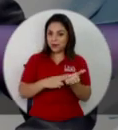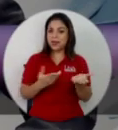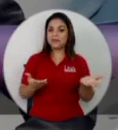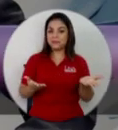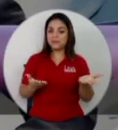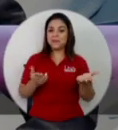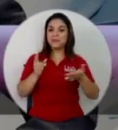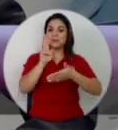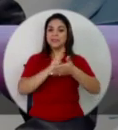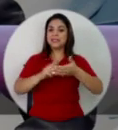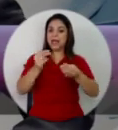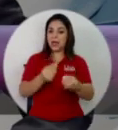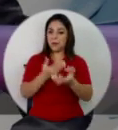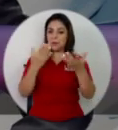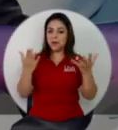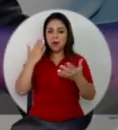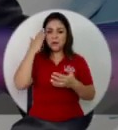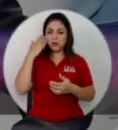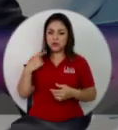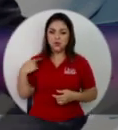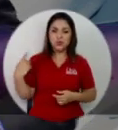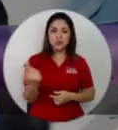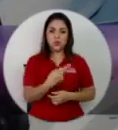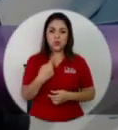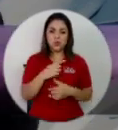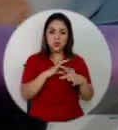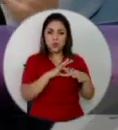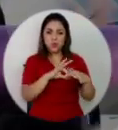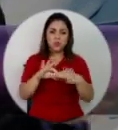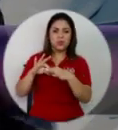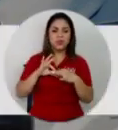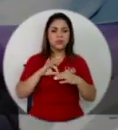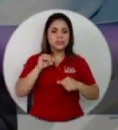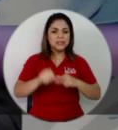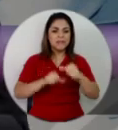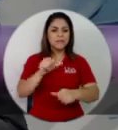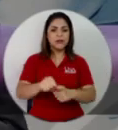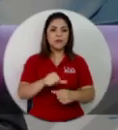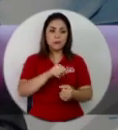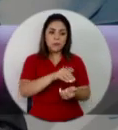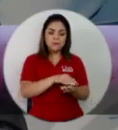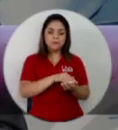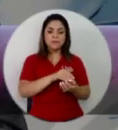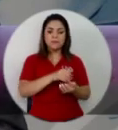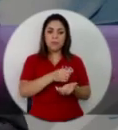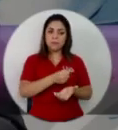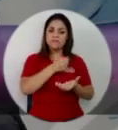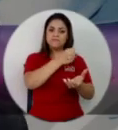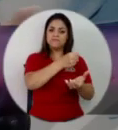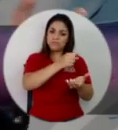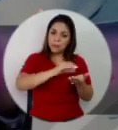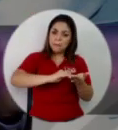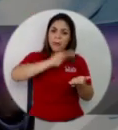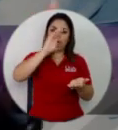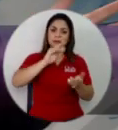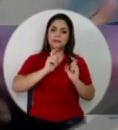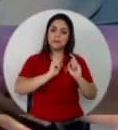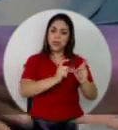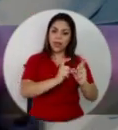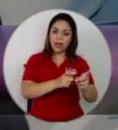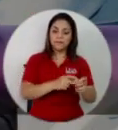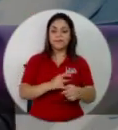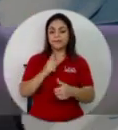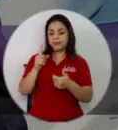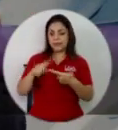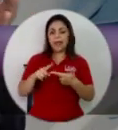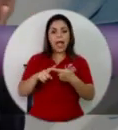en estos años de pandemia. Hemos unido esfuerzos, hemos aumentado las ayudas y becas a la población estudiantil, hemos dado